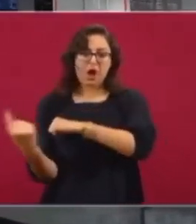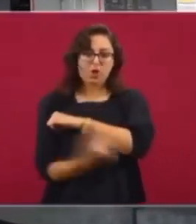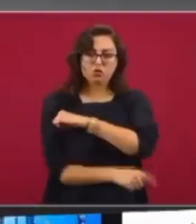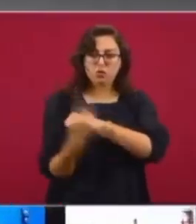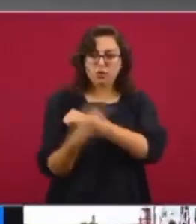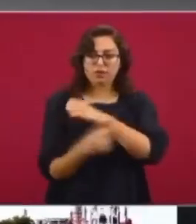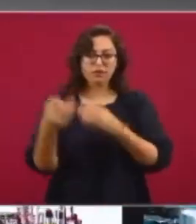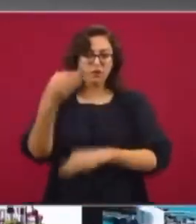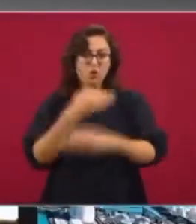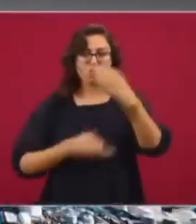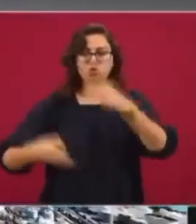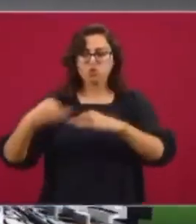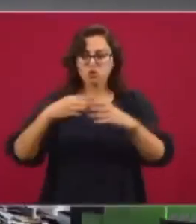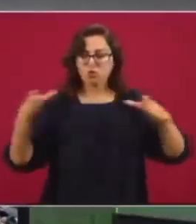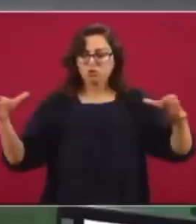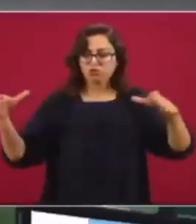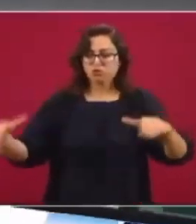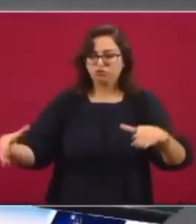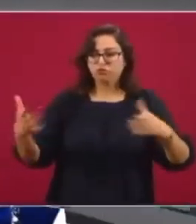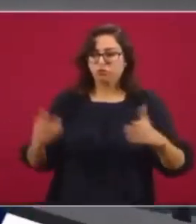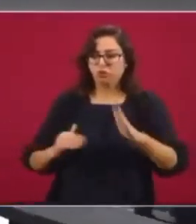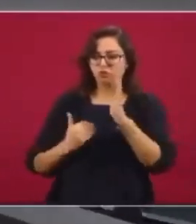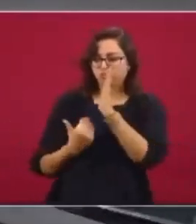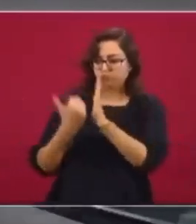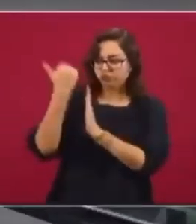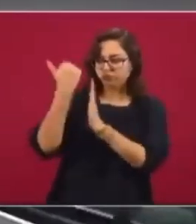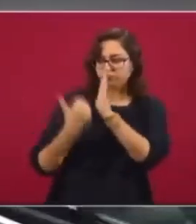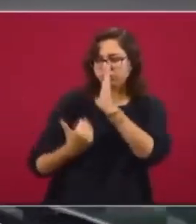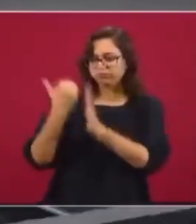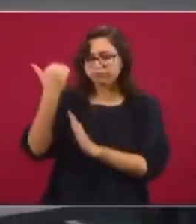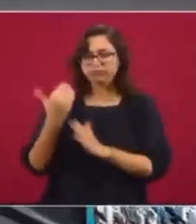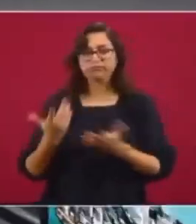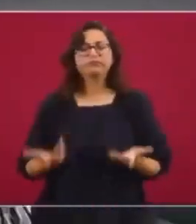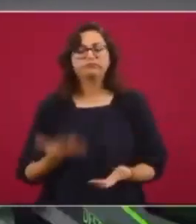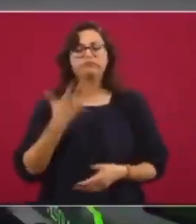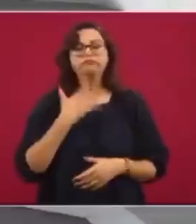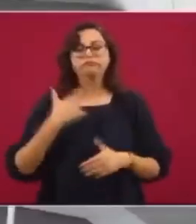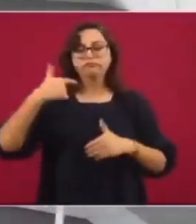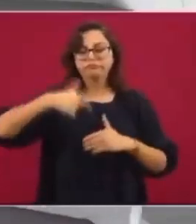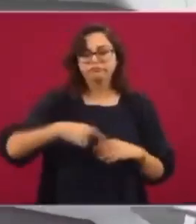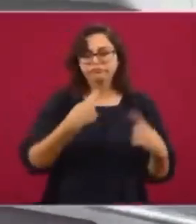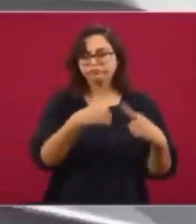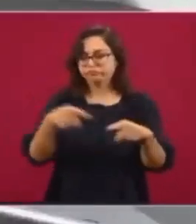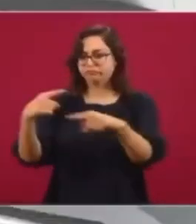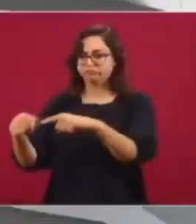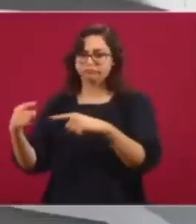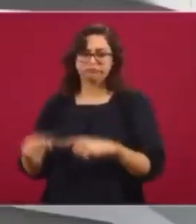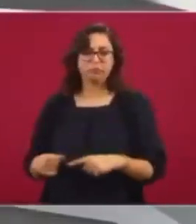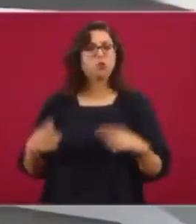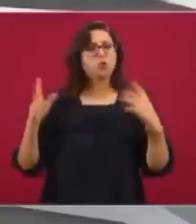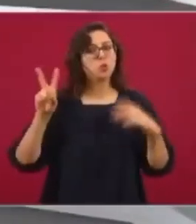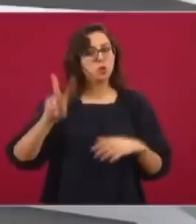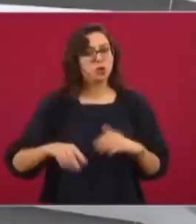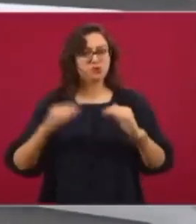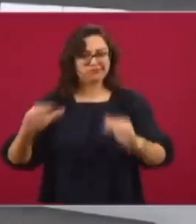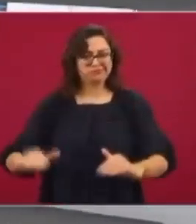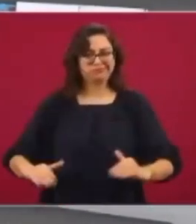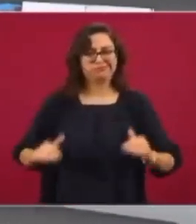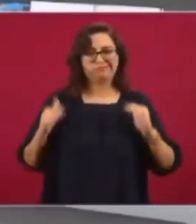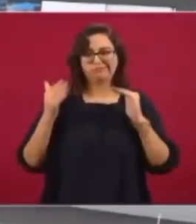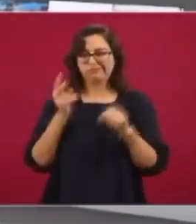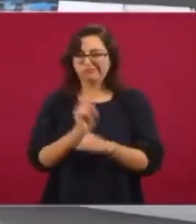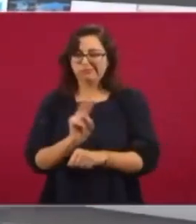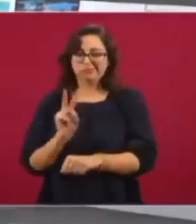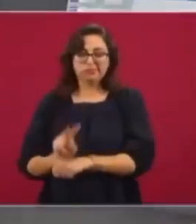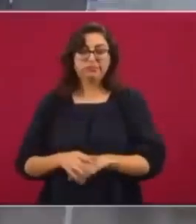el nivel en tanques, garantizando con ello la calidad y la cantidad de los hidrocarburos con los estándares más altos de seguridad industrial en la operación. Con